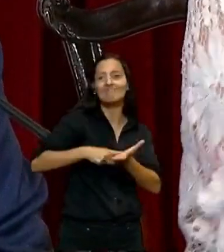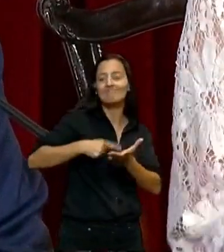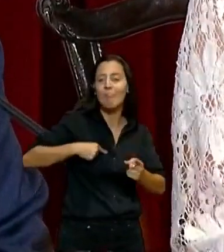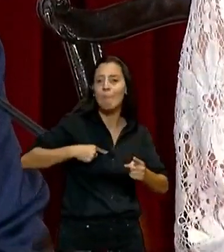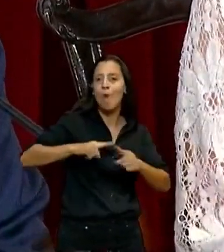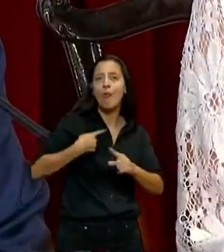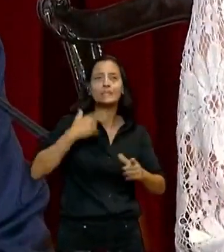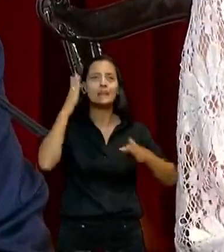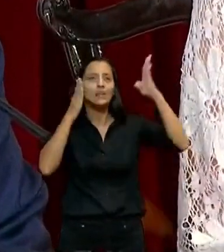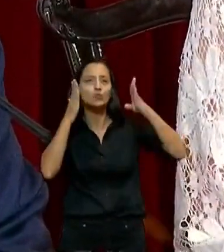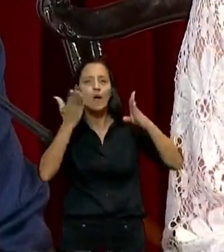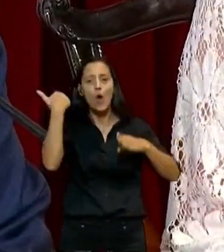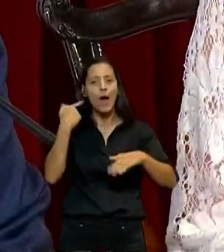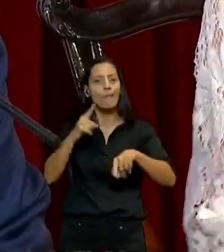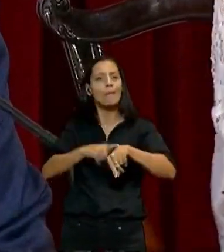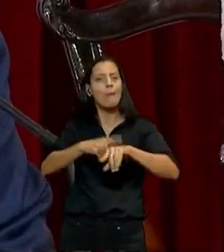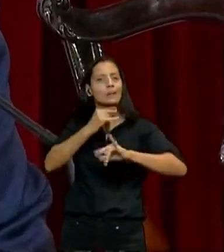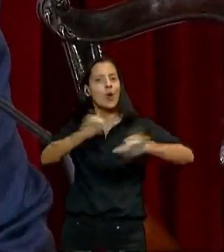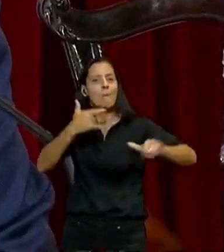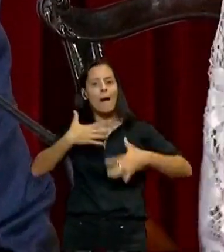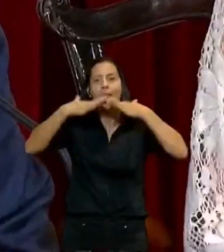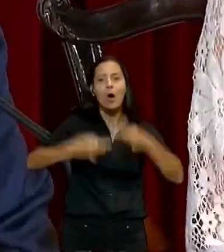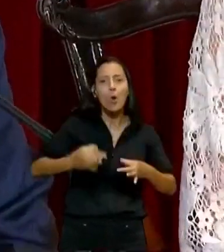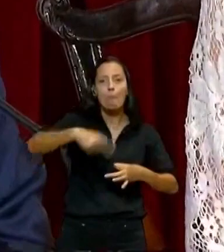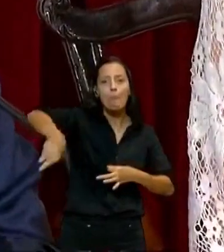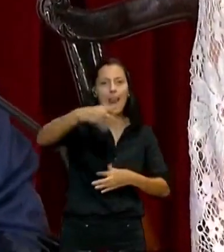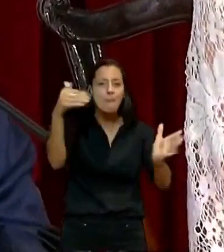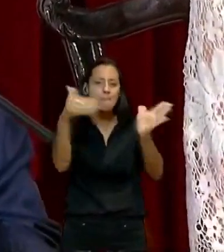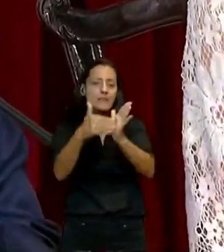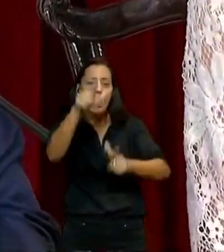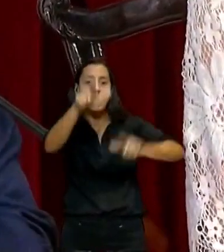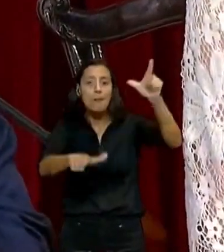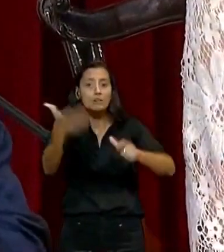de cumplir lo que prometimos a millones de argentinos y argentinas en la campaña electoral.